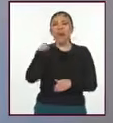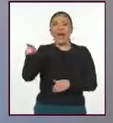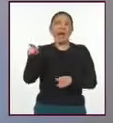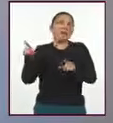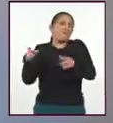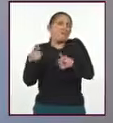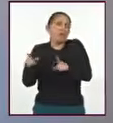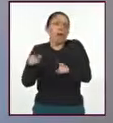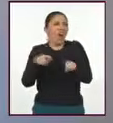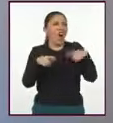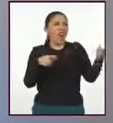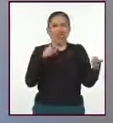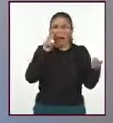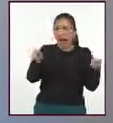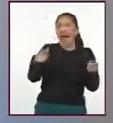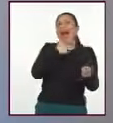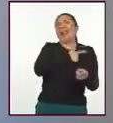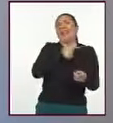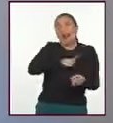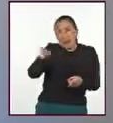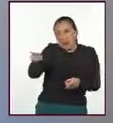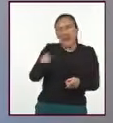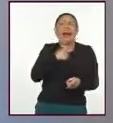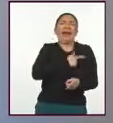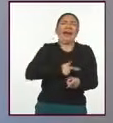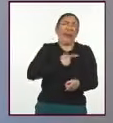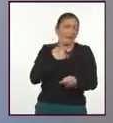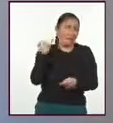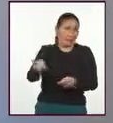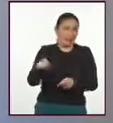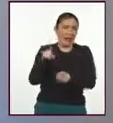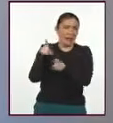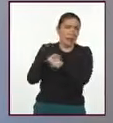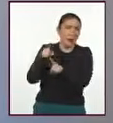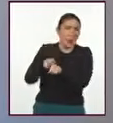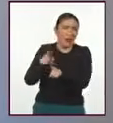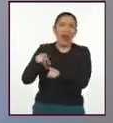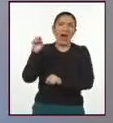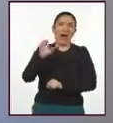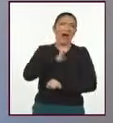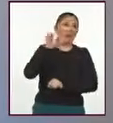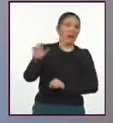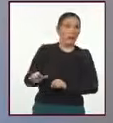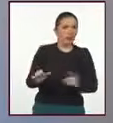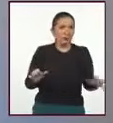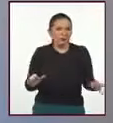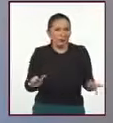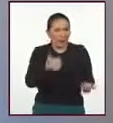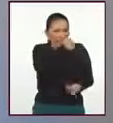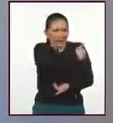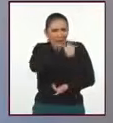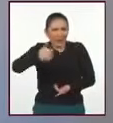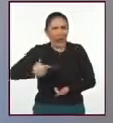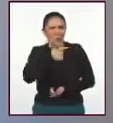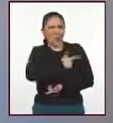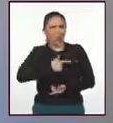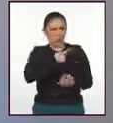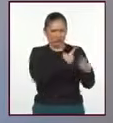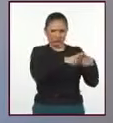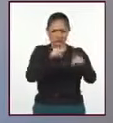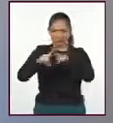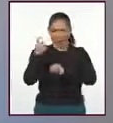cierto desprecio, y realmente es como de, pues cada quien puede disfrutar lo que le interesa, lo que le gusta, y no por eso es algo